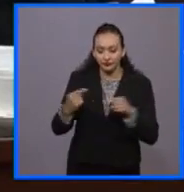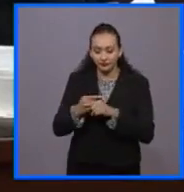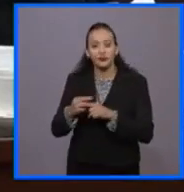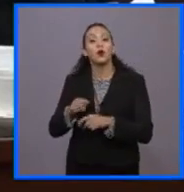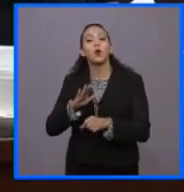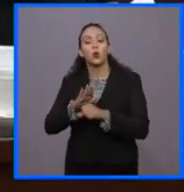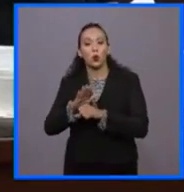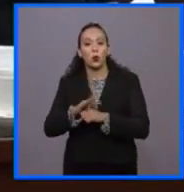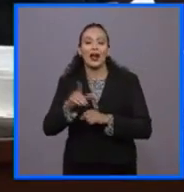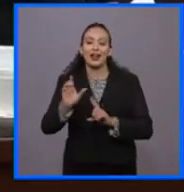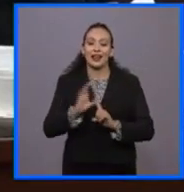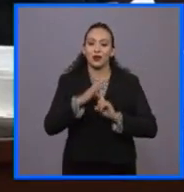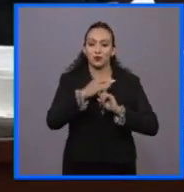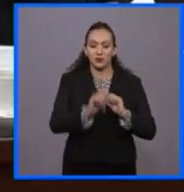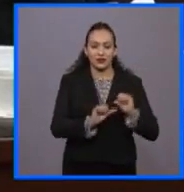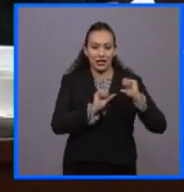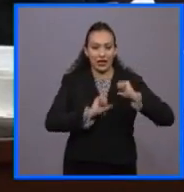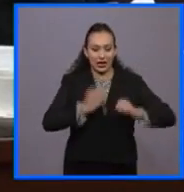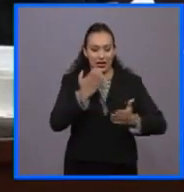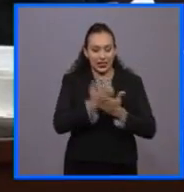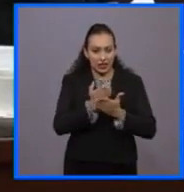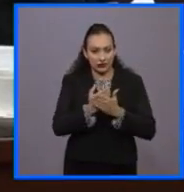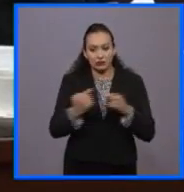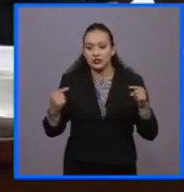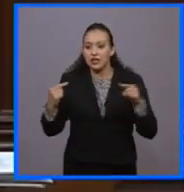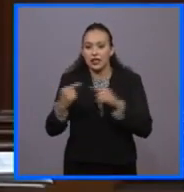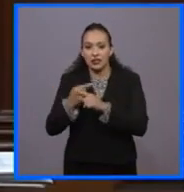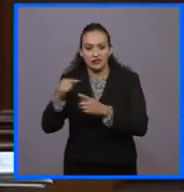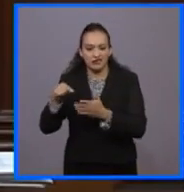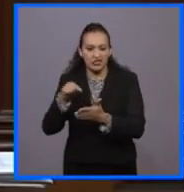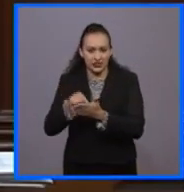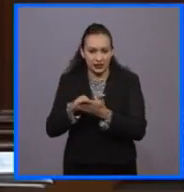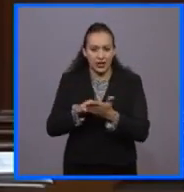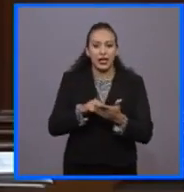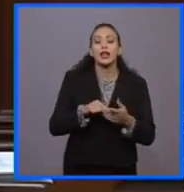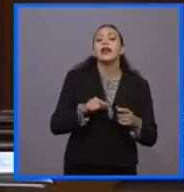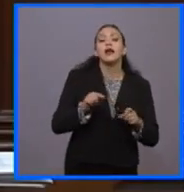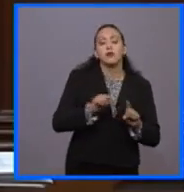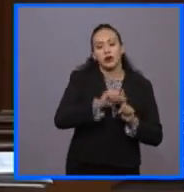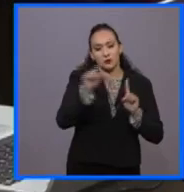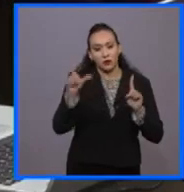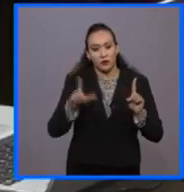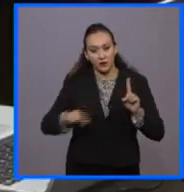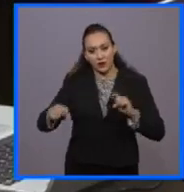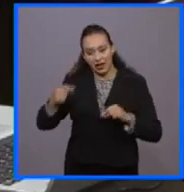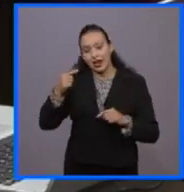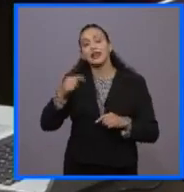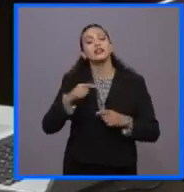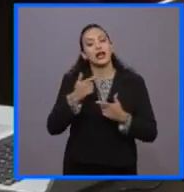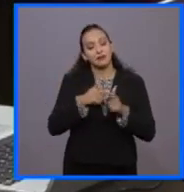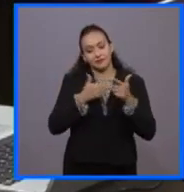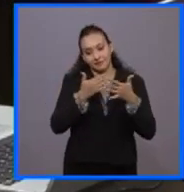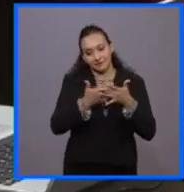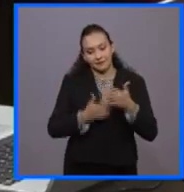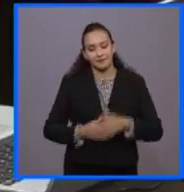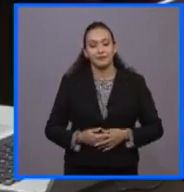Federal de Competencia Económica contra diversas disposiciones de la Ley Federal de Austeridad Republicana quedó en lista.